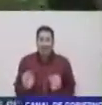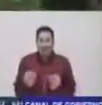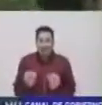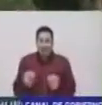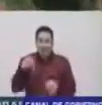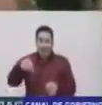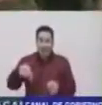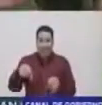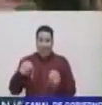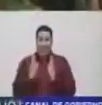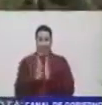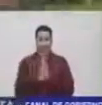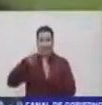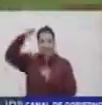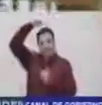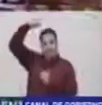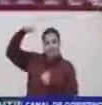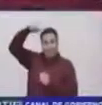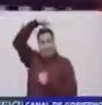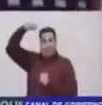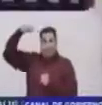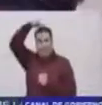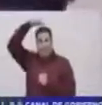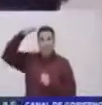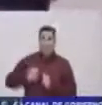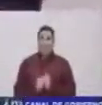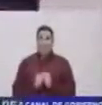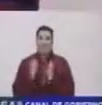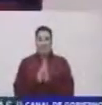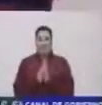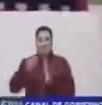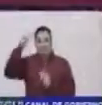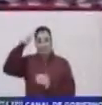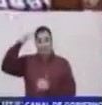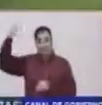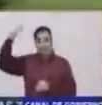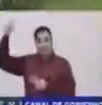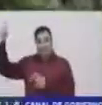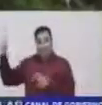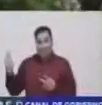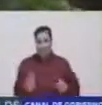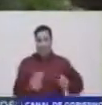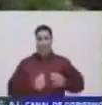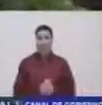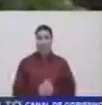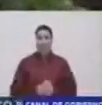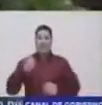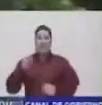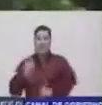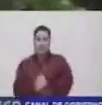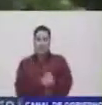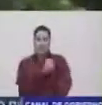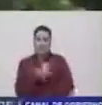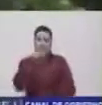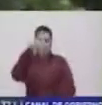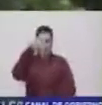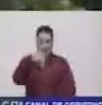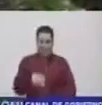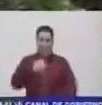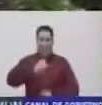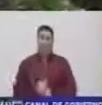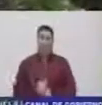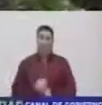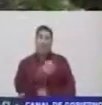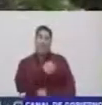nbana namet sutkhir. Un saludo a cada uno de ustedes. En